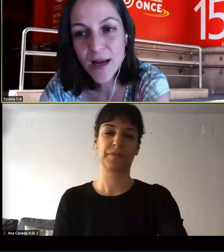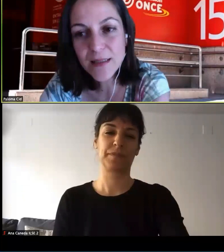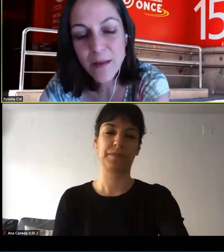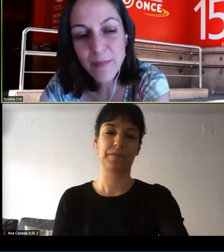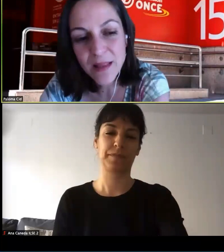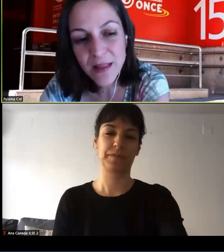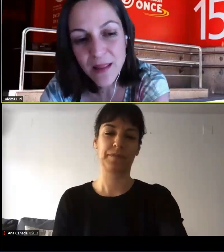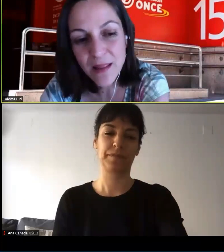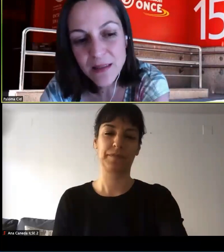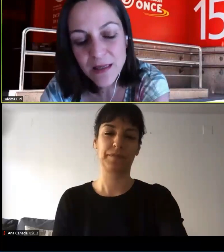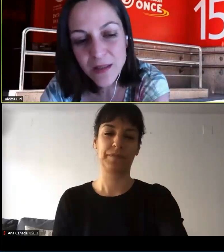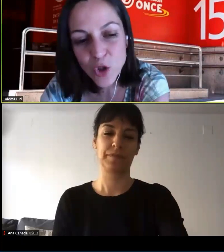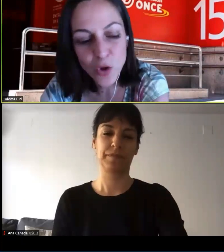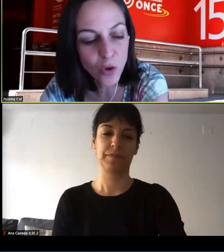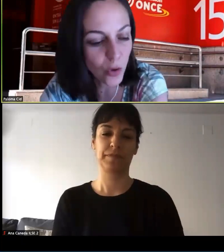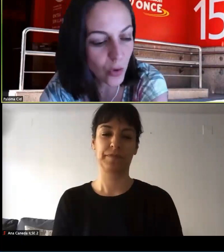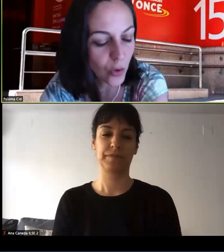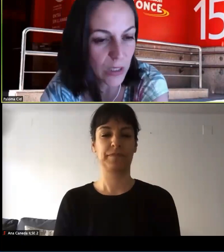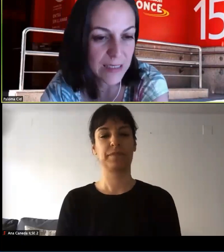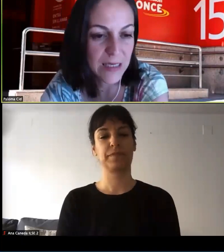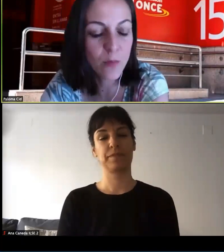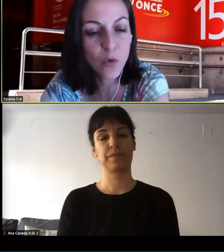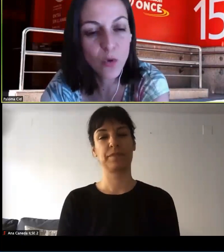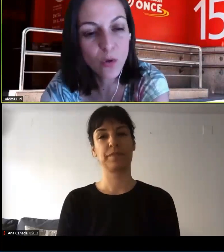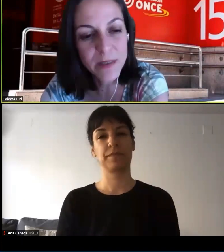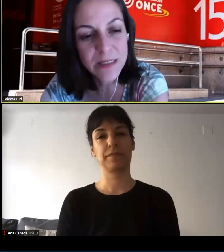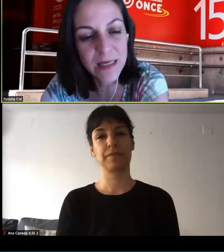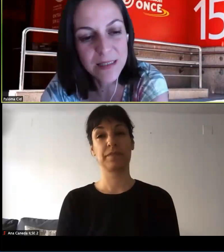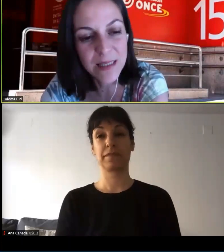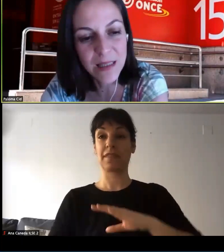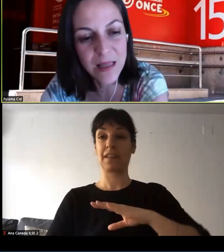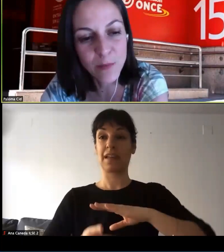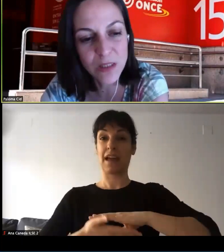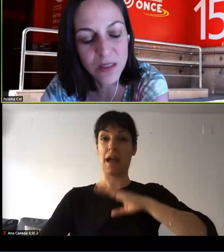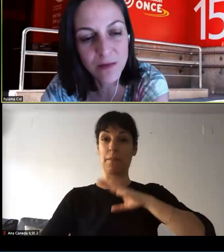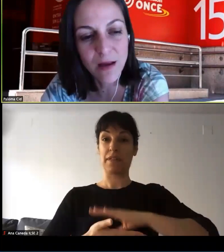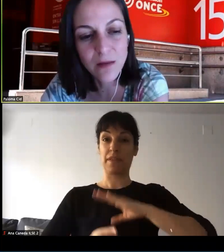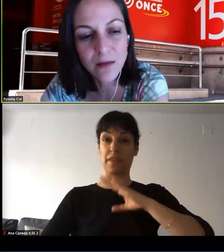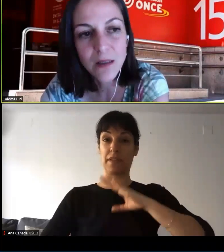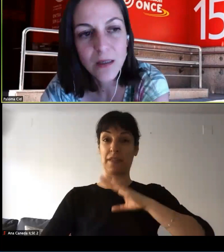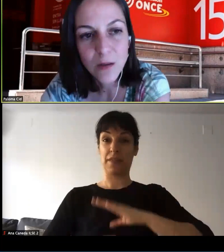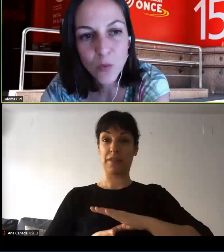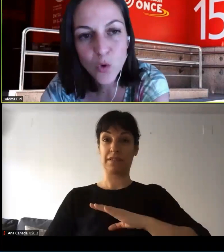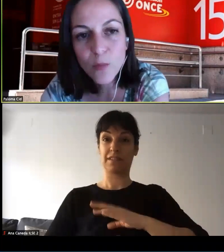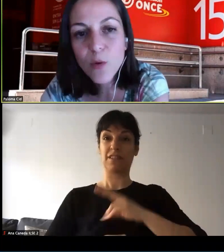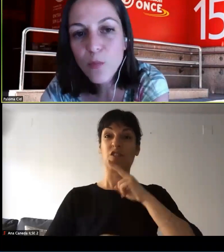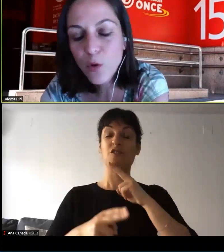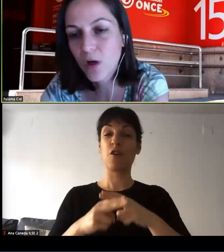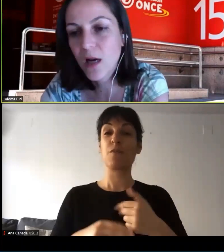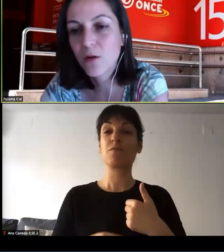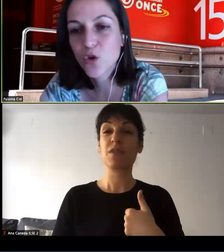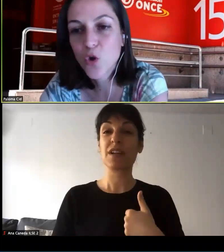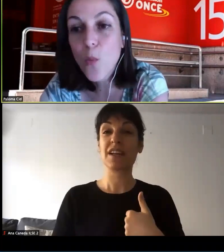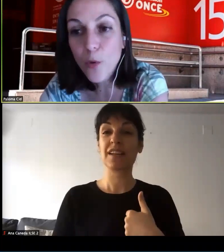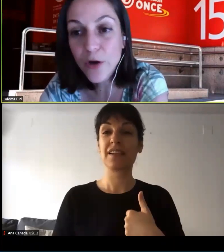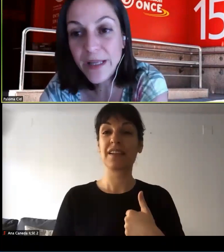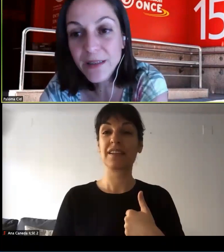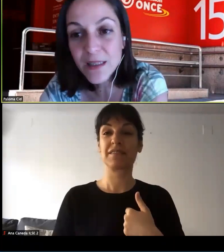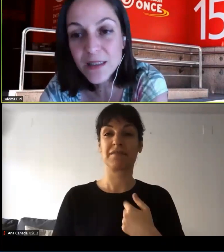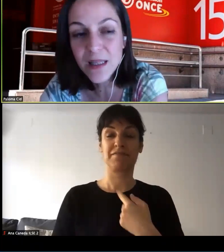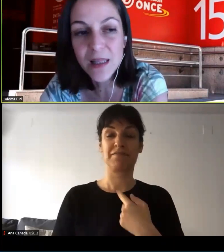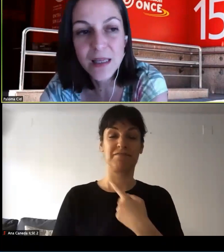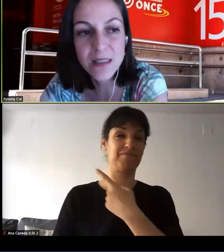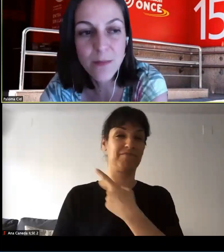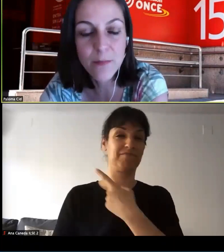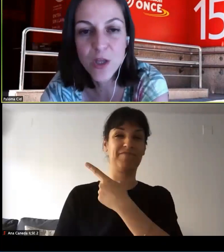a las capacidades yo las llamo, como veis en la siguiente diapositiva, un nombre un poco raro, los